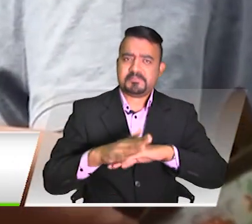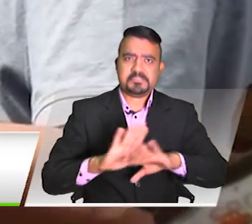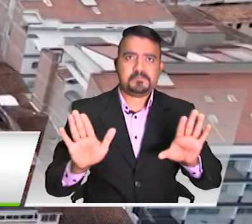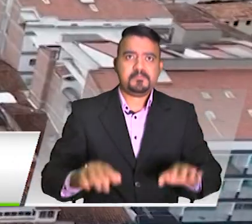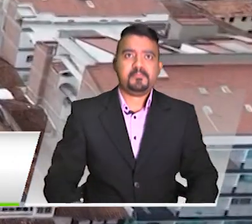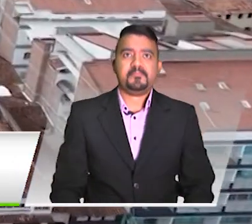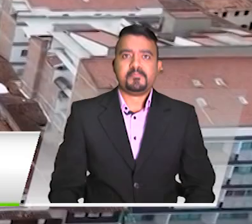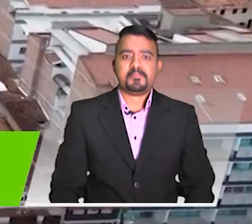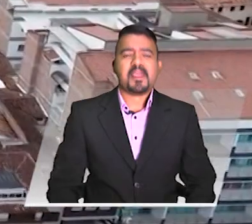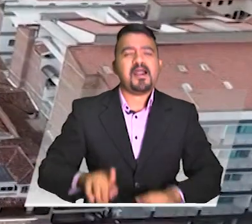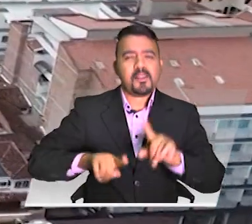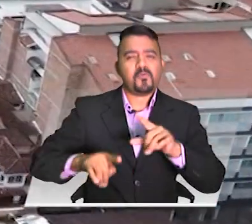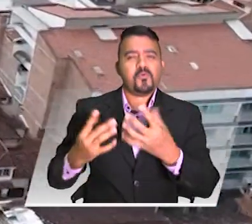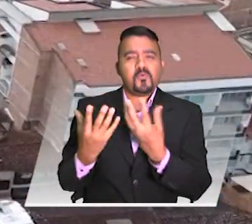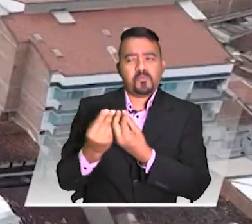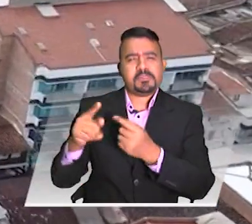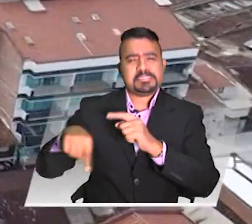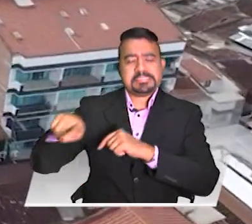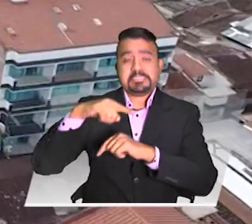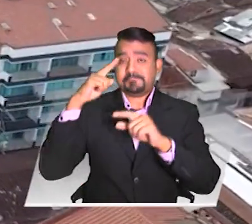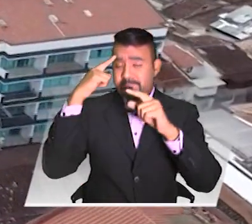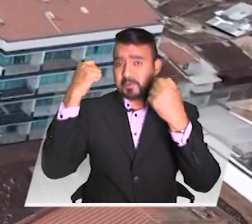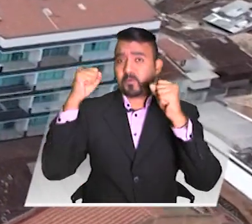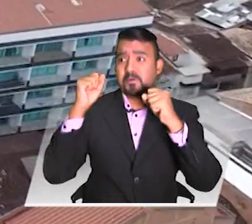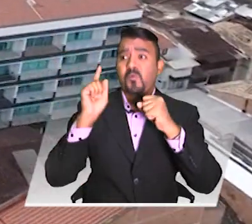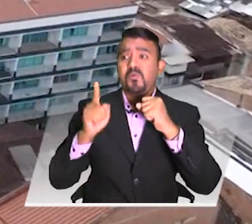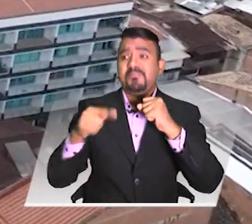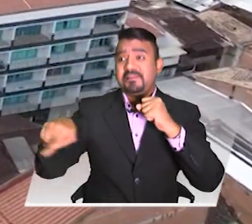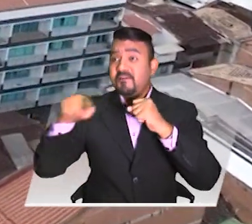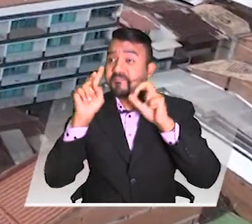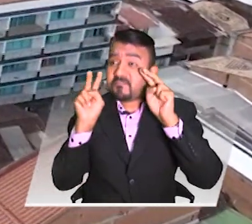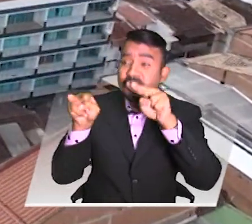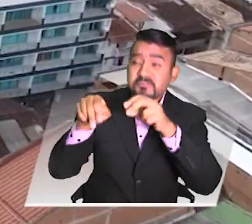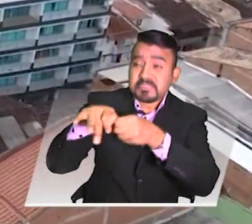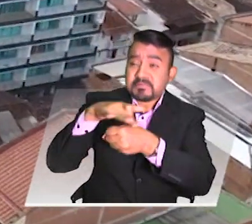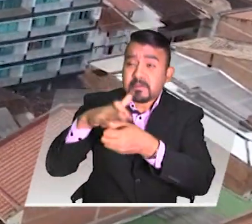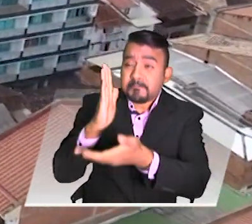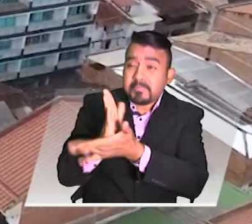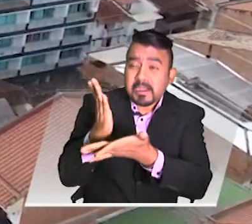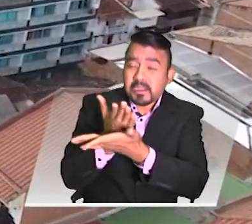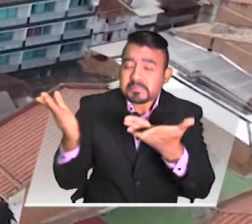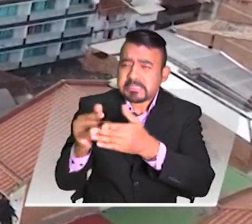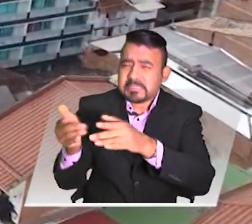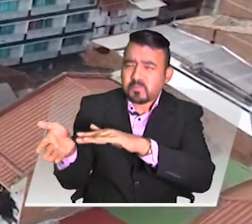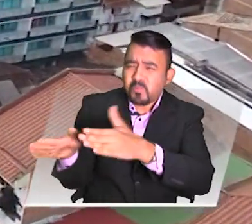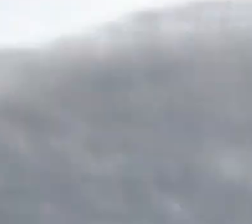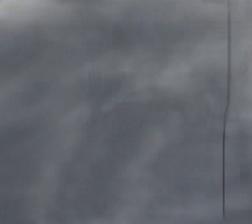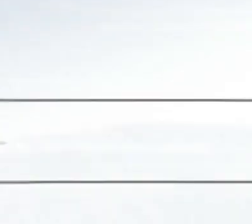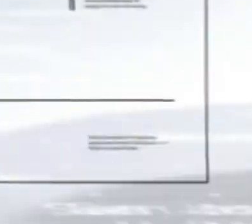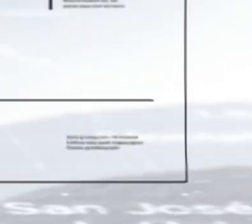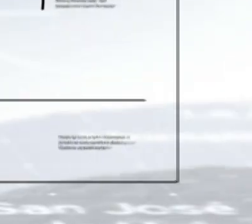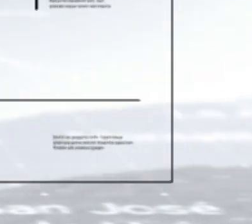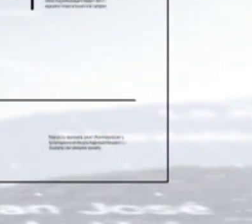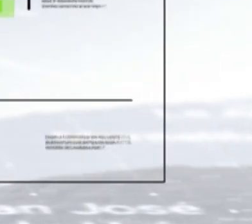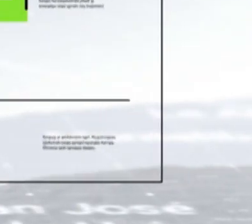su preocupación por el aumento de este tipo de casos e invitan a la comunidad a denunciar